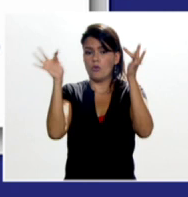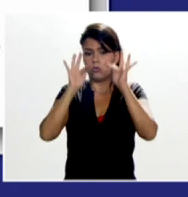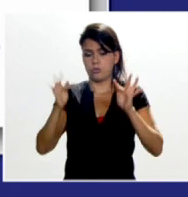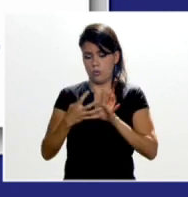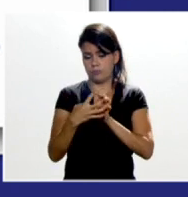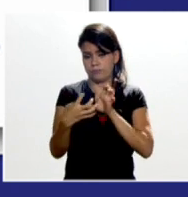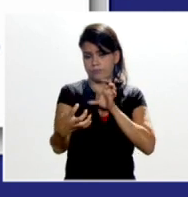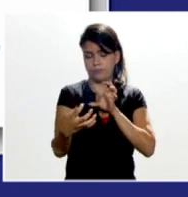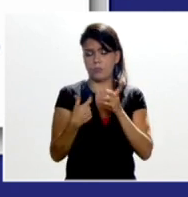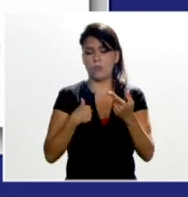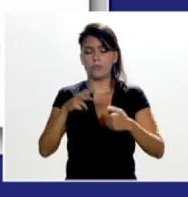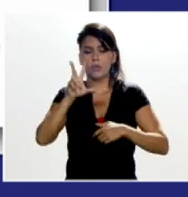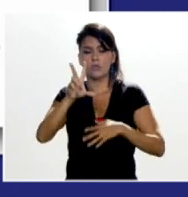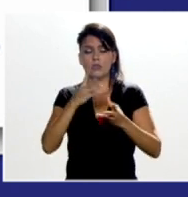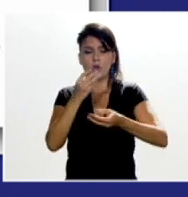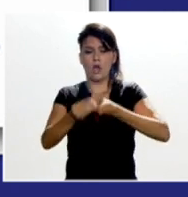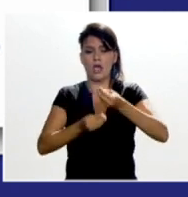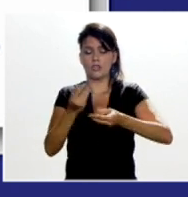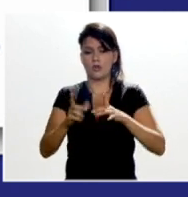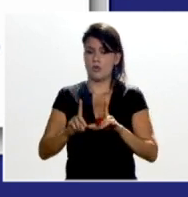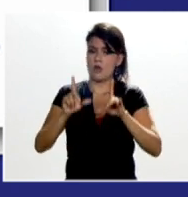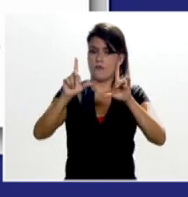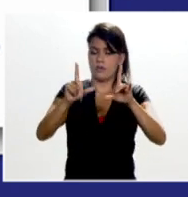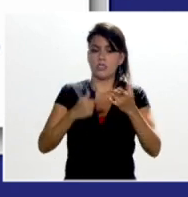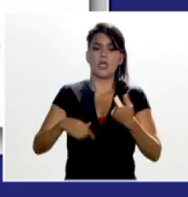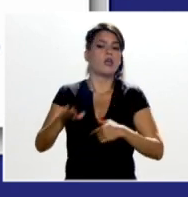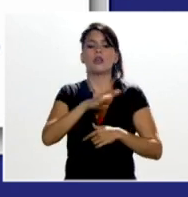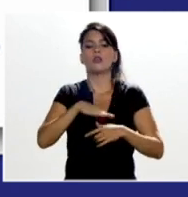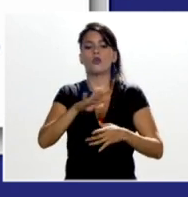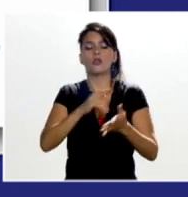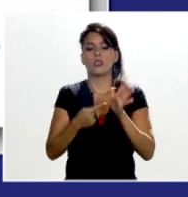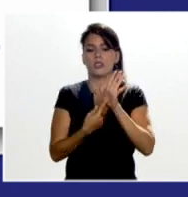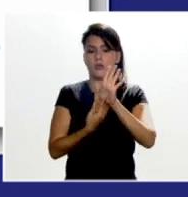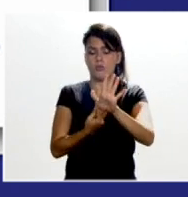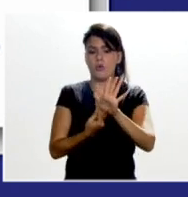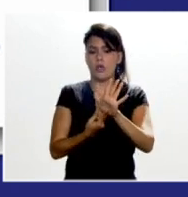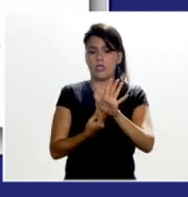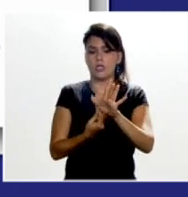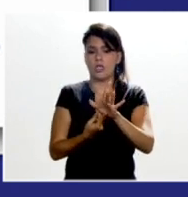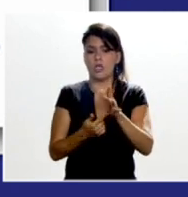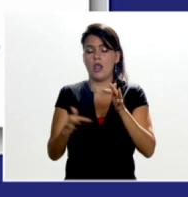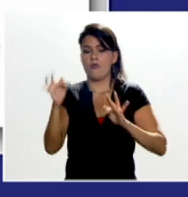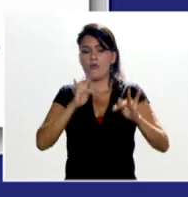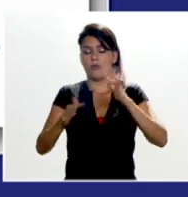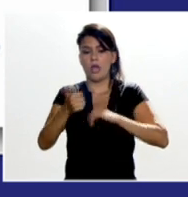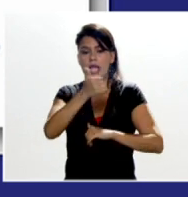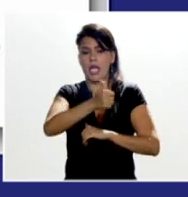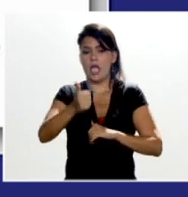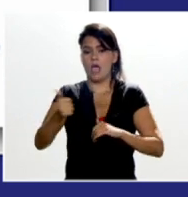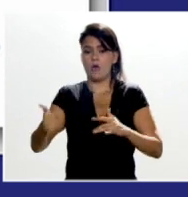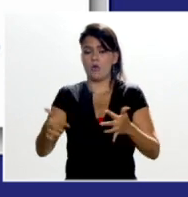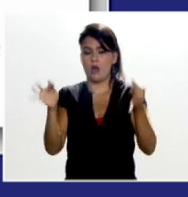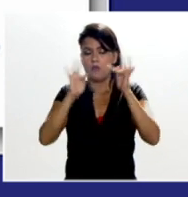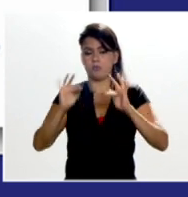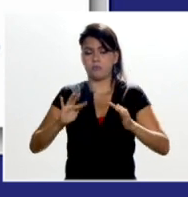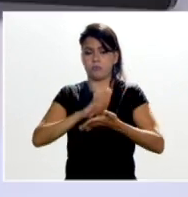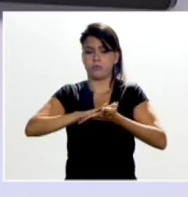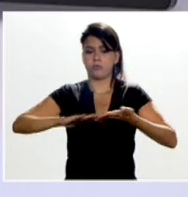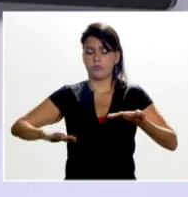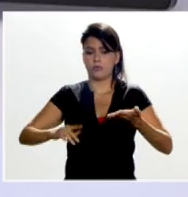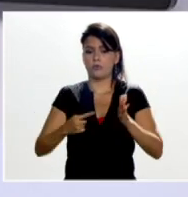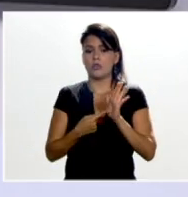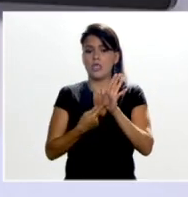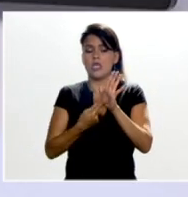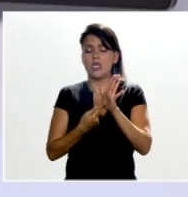geométricos. Tercero, elaborar una ficha donde se muestren las fórmulas de cada una de las figuras planas, incorporando